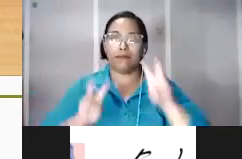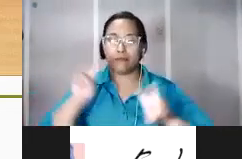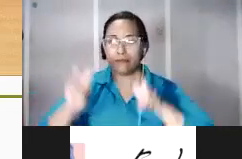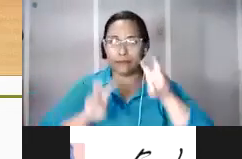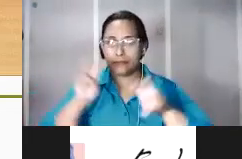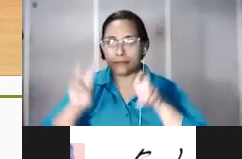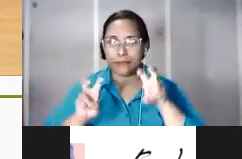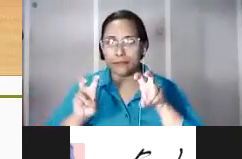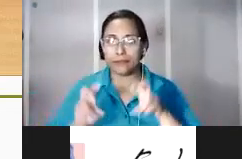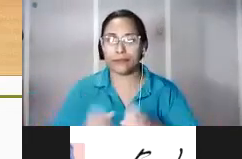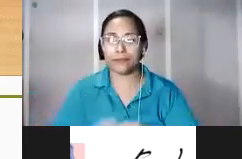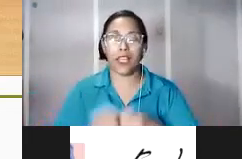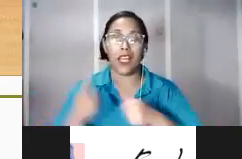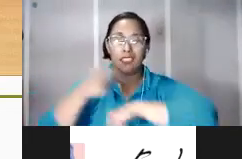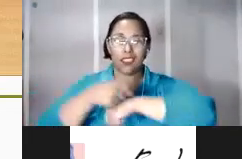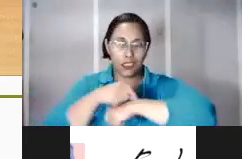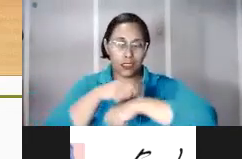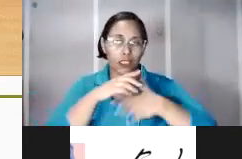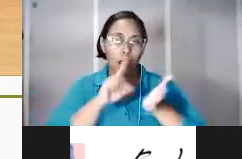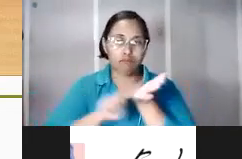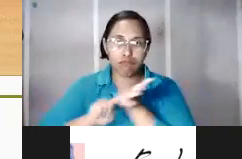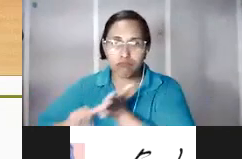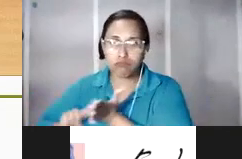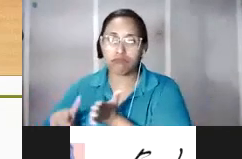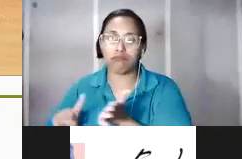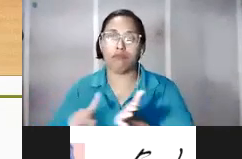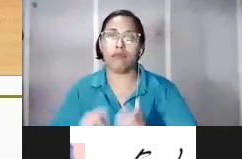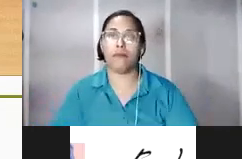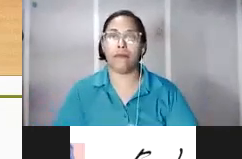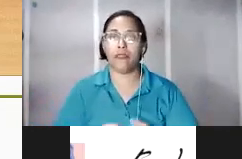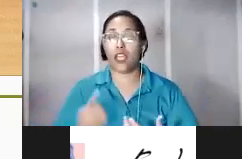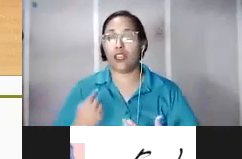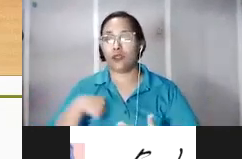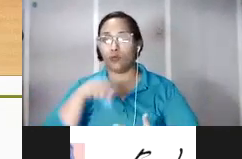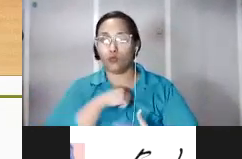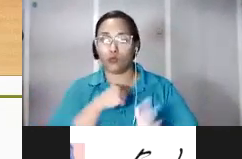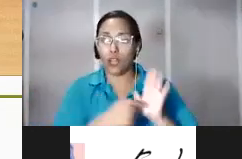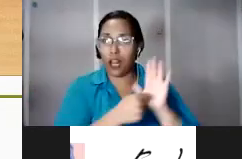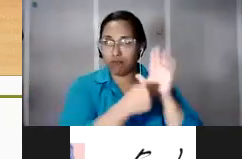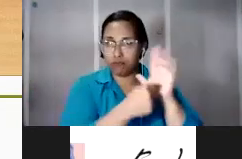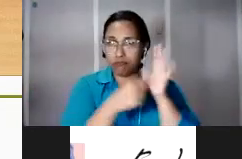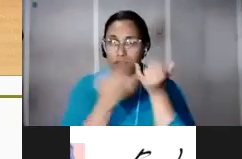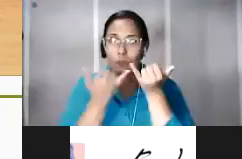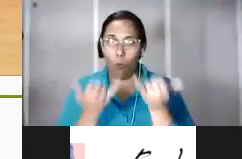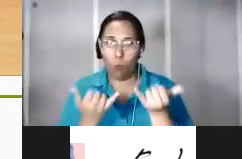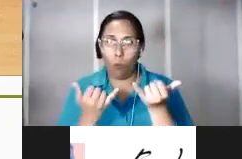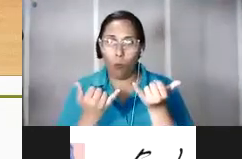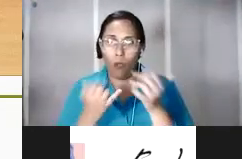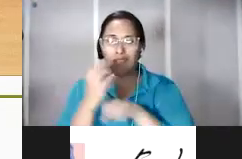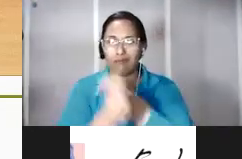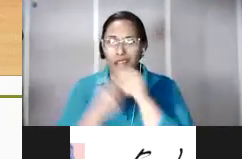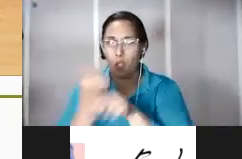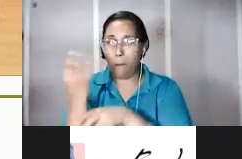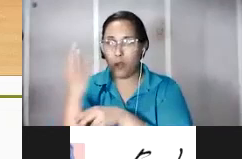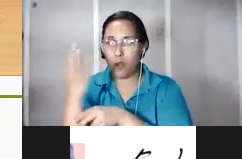El periodo de estudio que estamos presentando esta noche, que es la década de